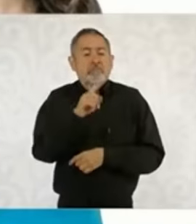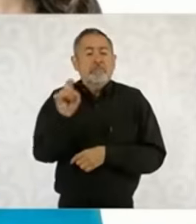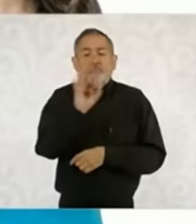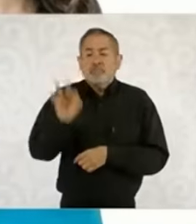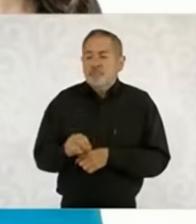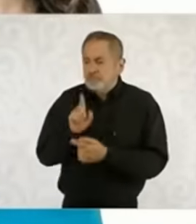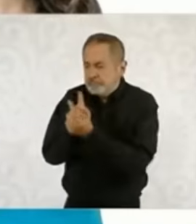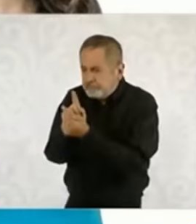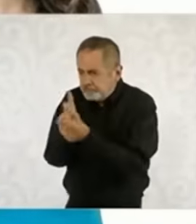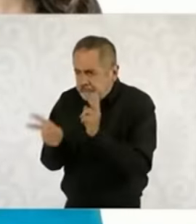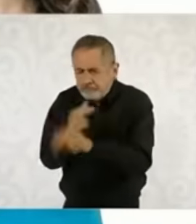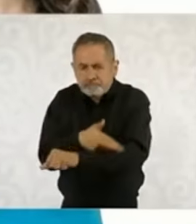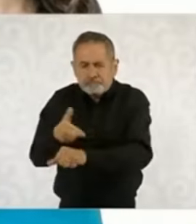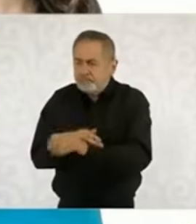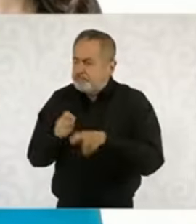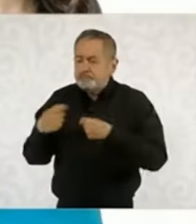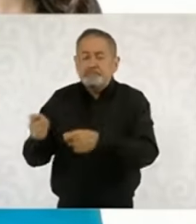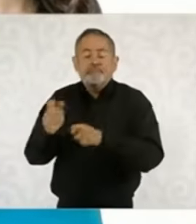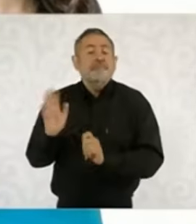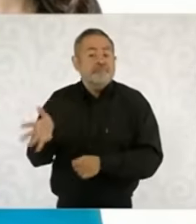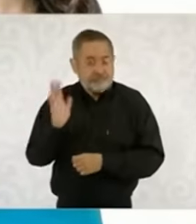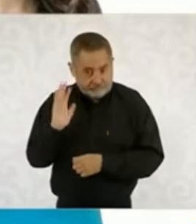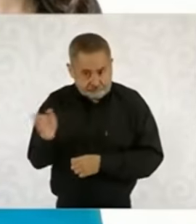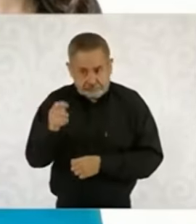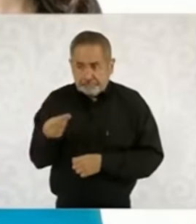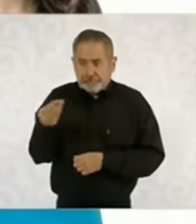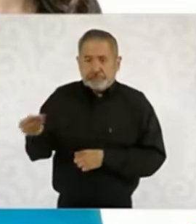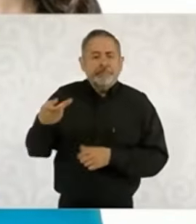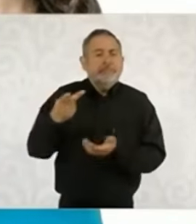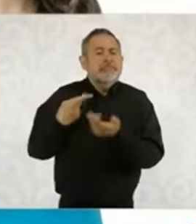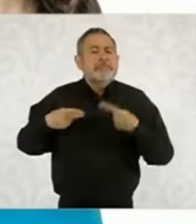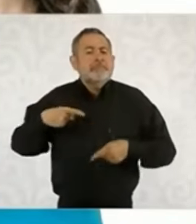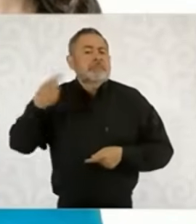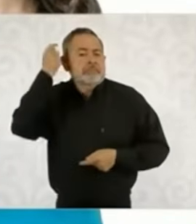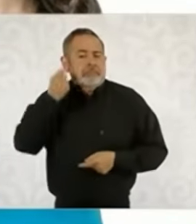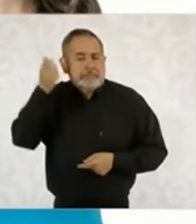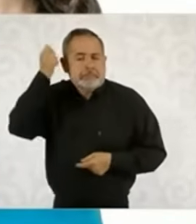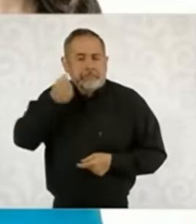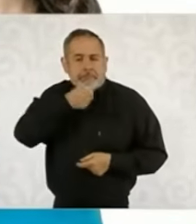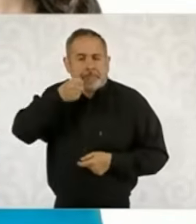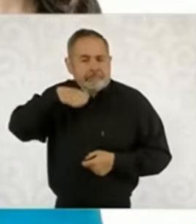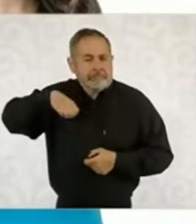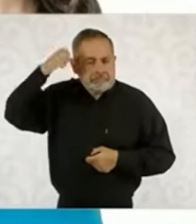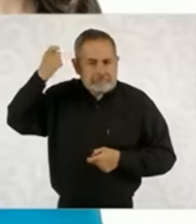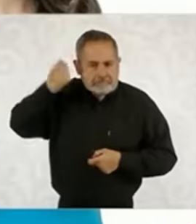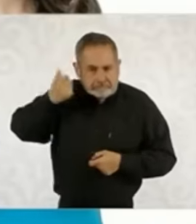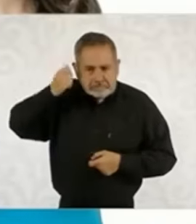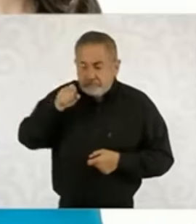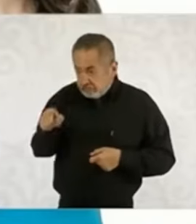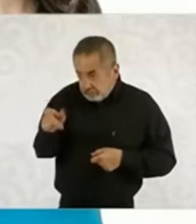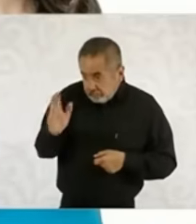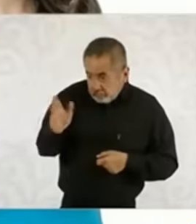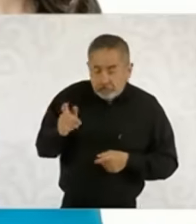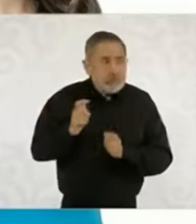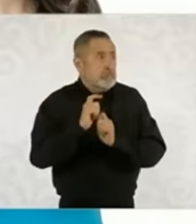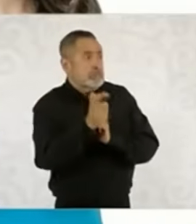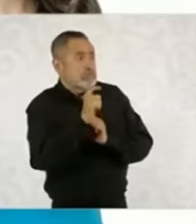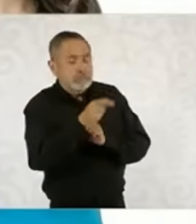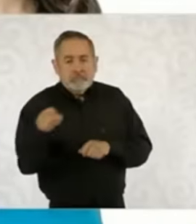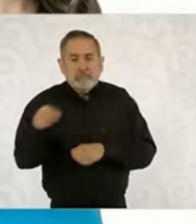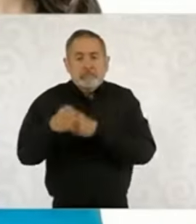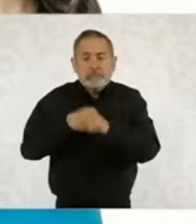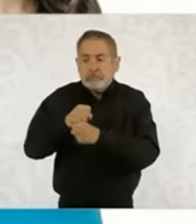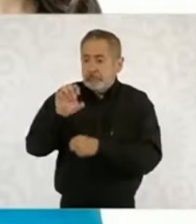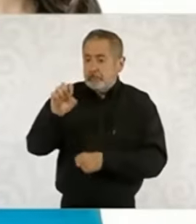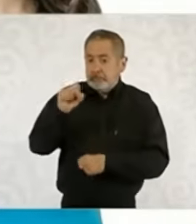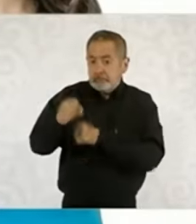100%. En esta etapa se beneficiaron a las personas pensionadas y jubiladas y también a personas acreditadas con más de 60